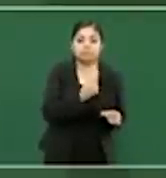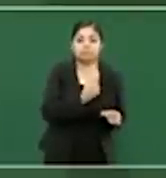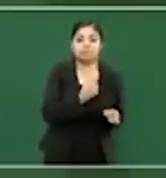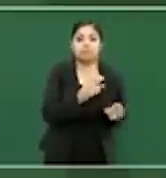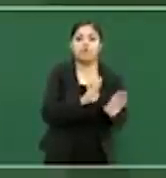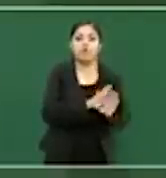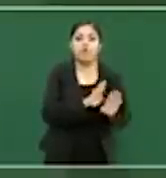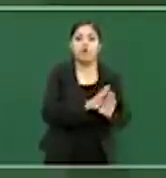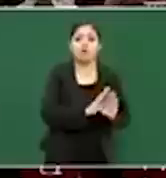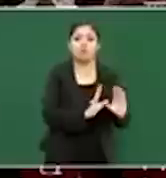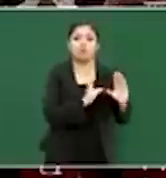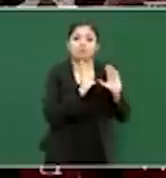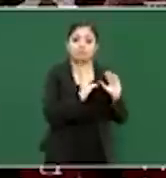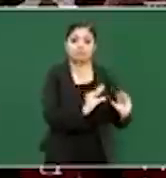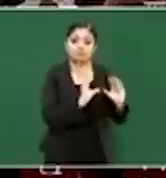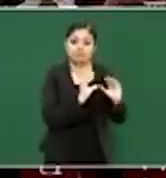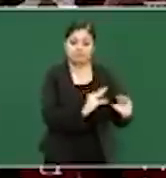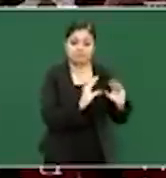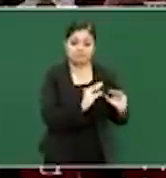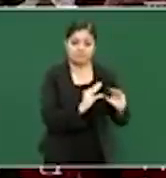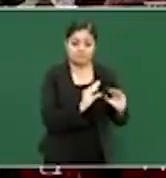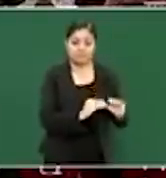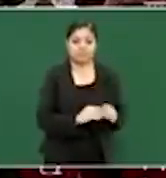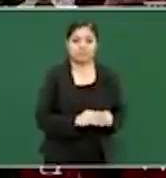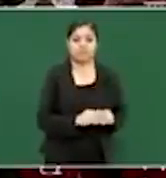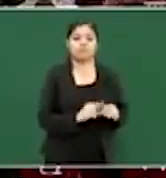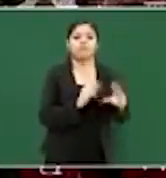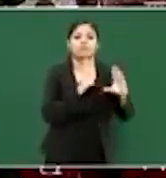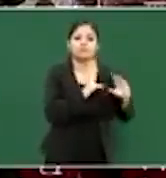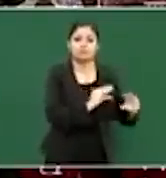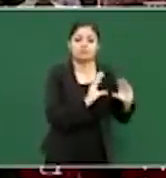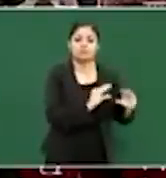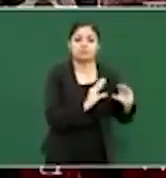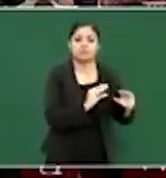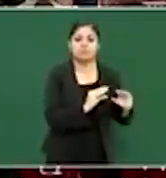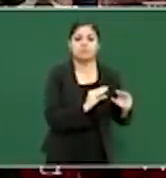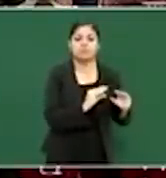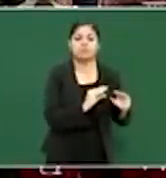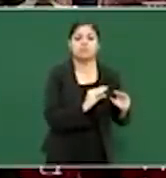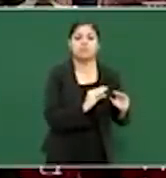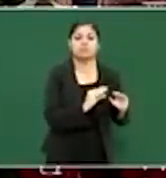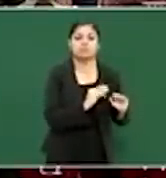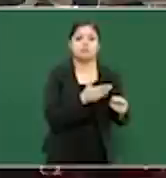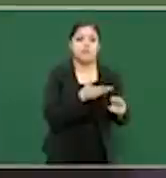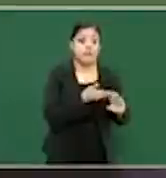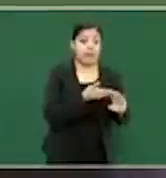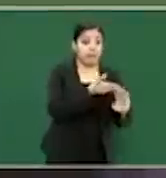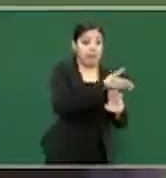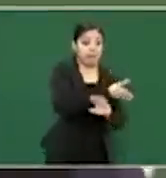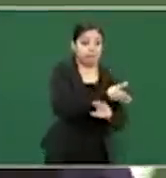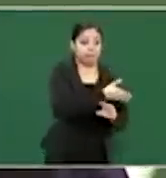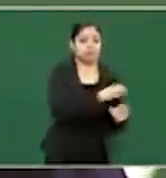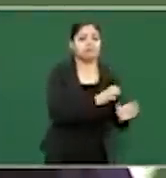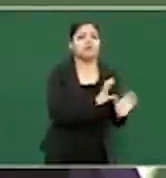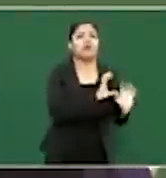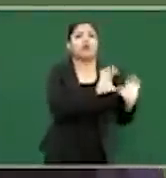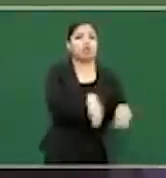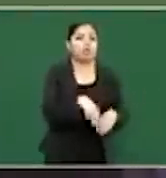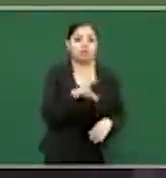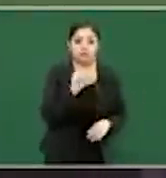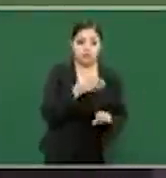de formación, un proceso previo de